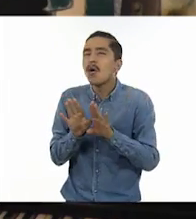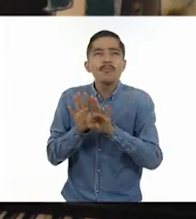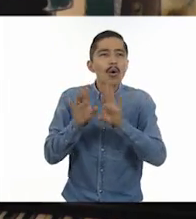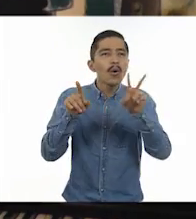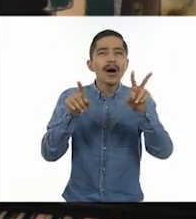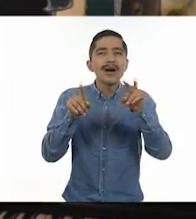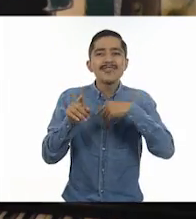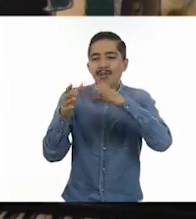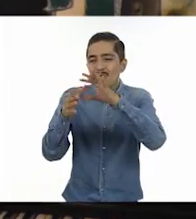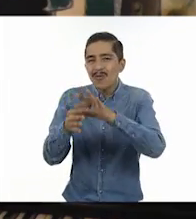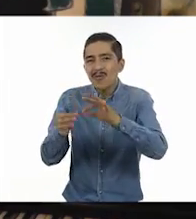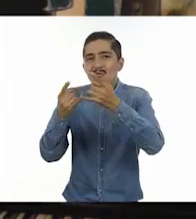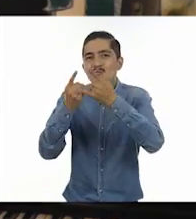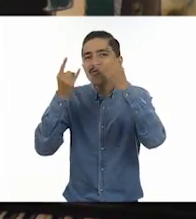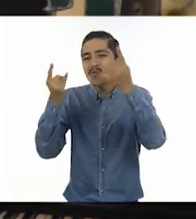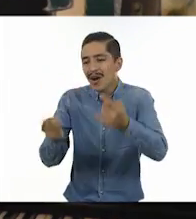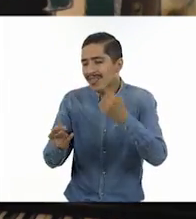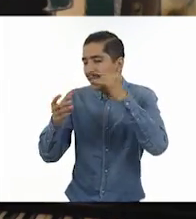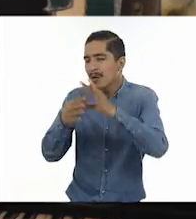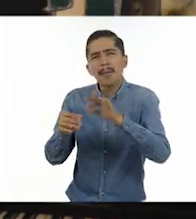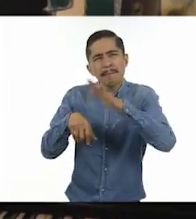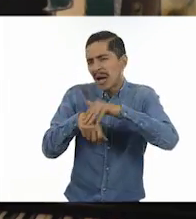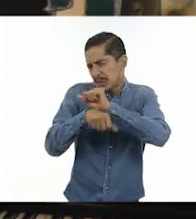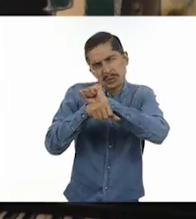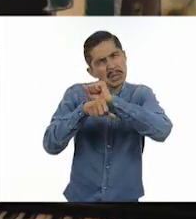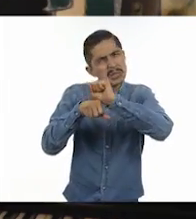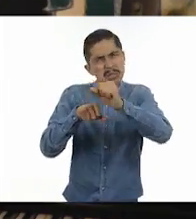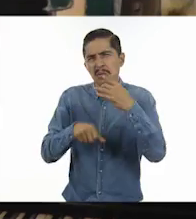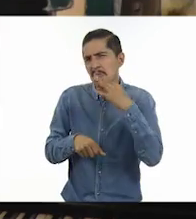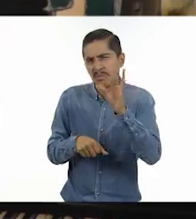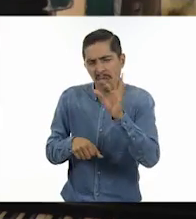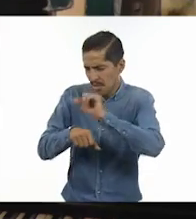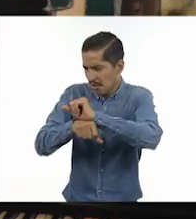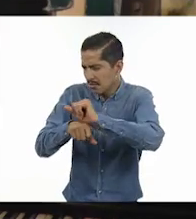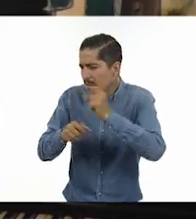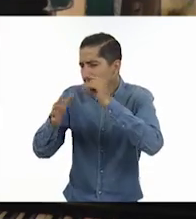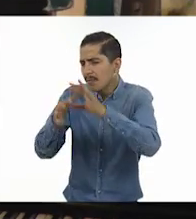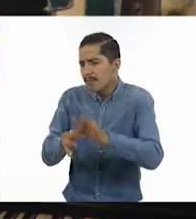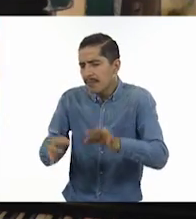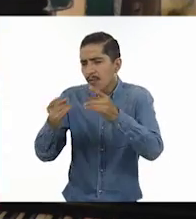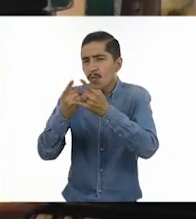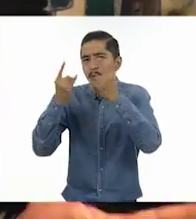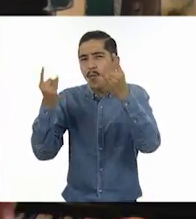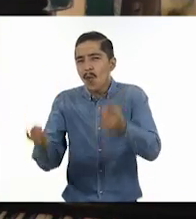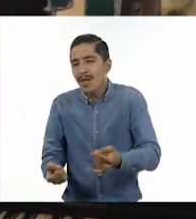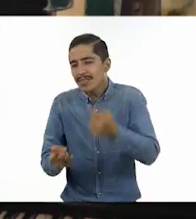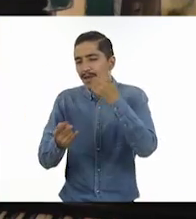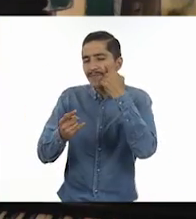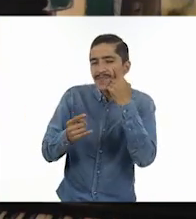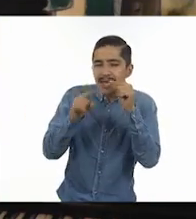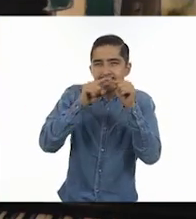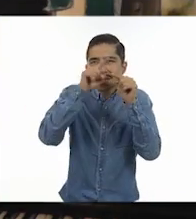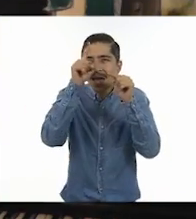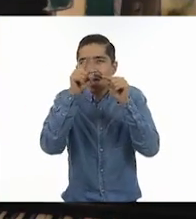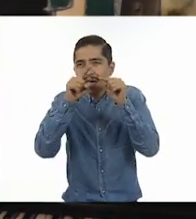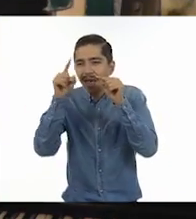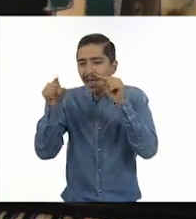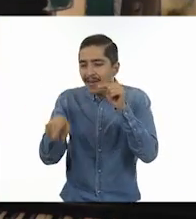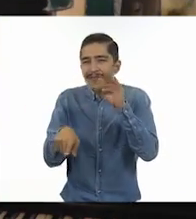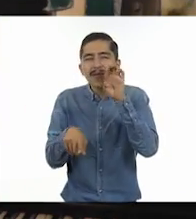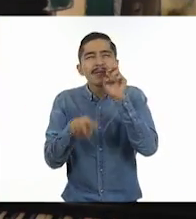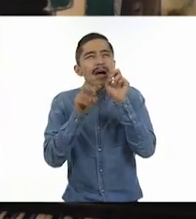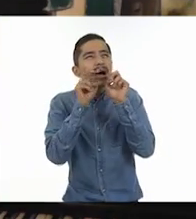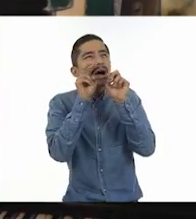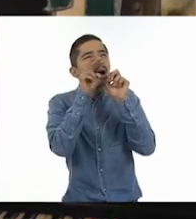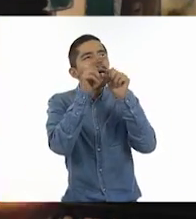empecé a leerle cuentos muy sencillos, cuentos que podían mostrar una línea dramática, y él los